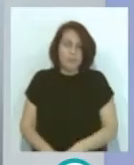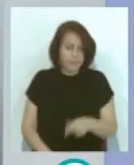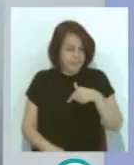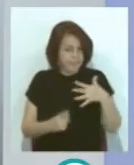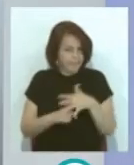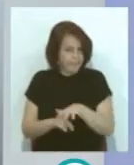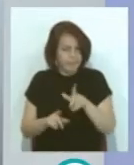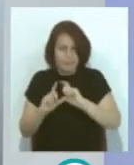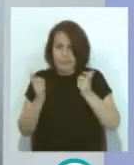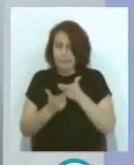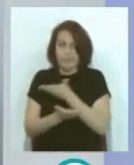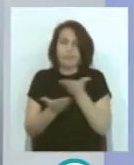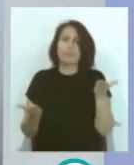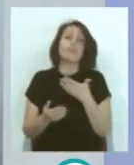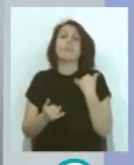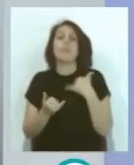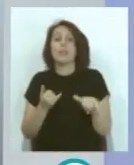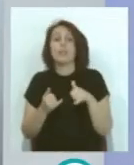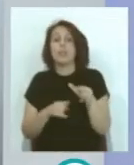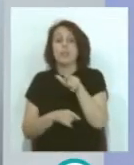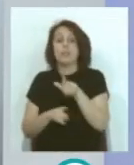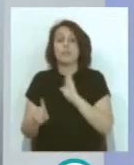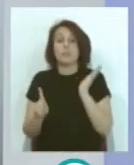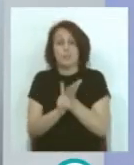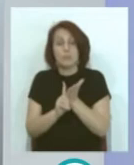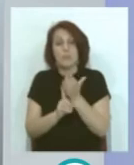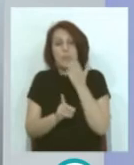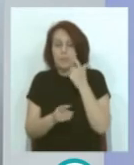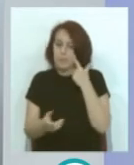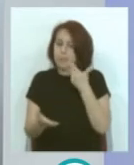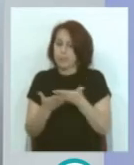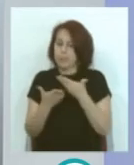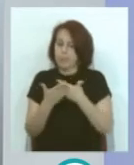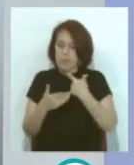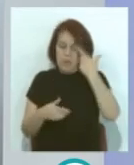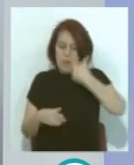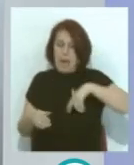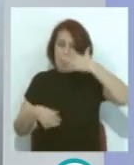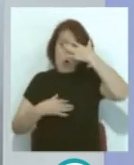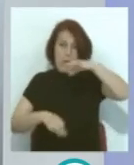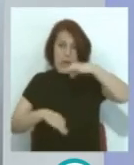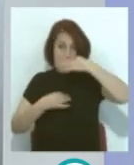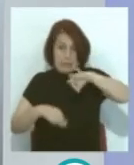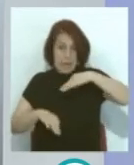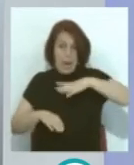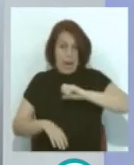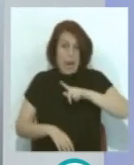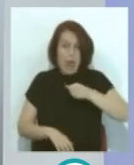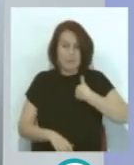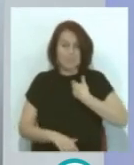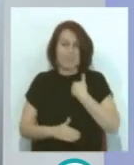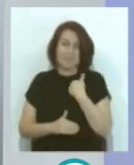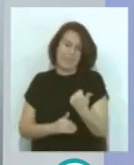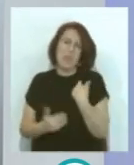cualquier otro ámbito. Al final el daño se hace y si se demuestra la inocencia del futbolista del Cádiz, ¿quién le quita todo lo